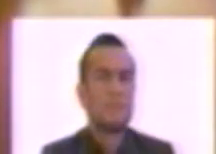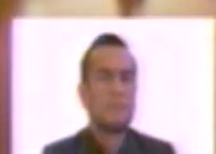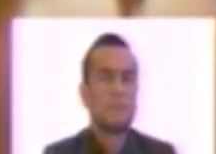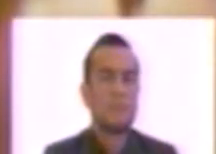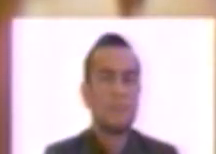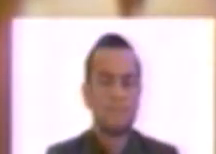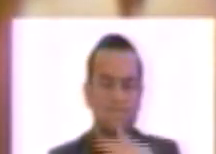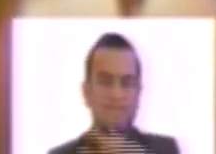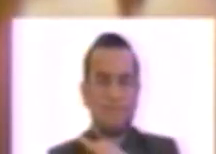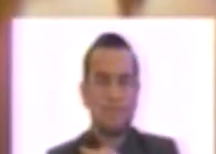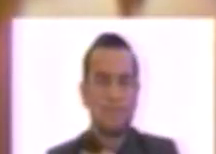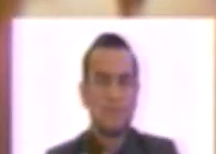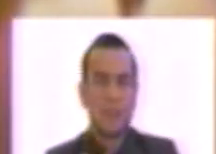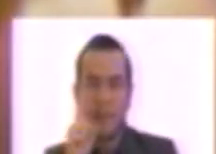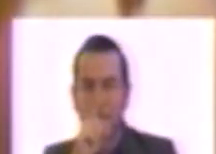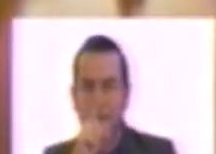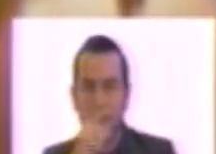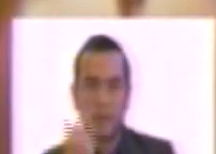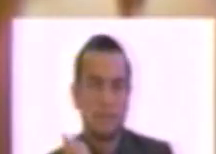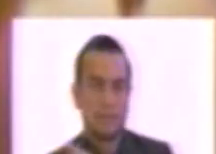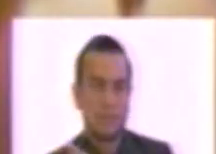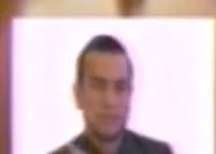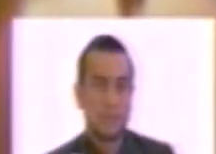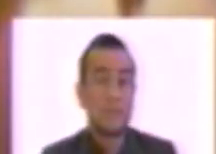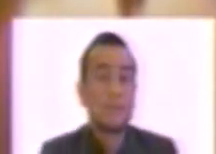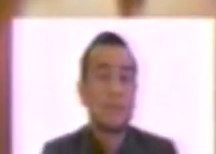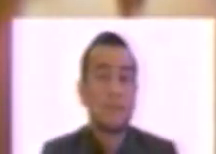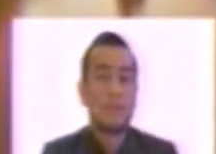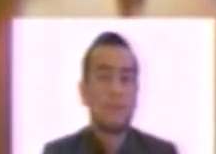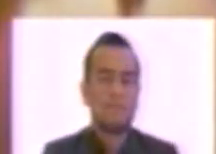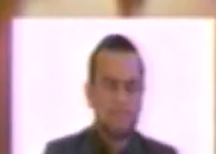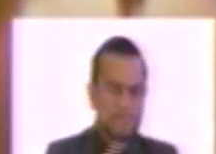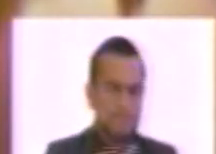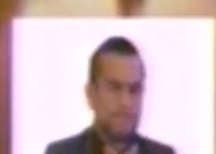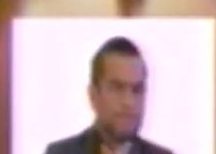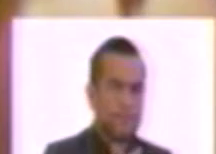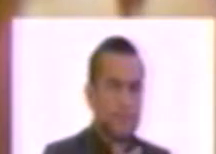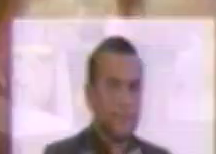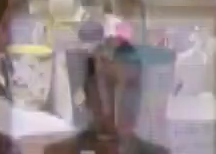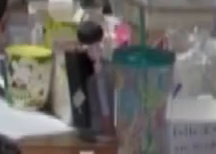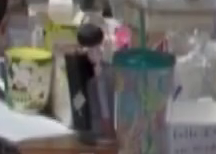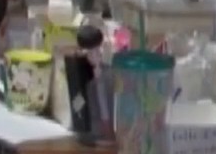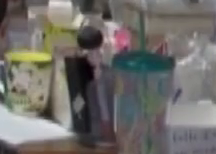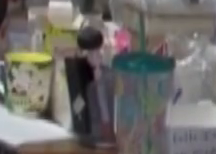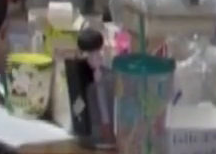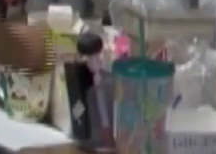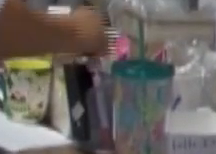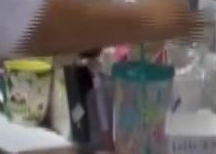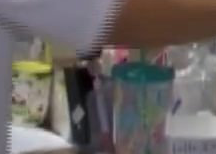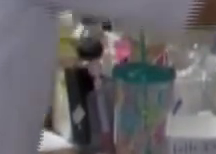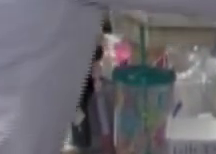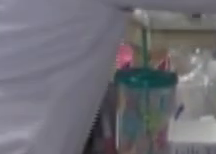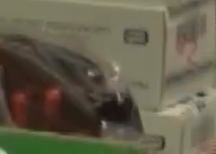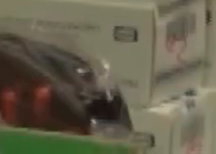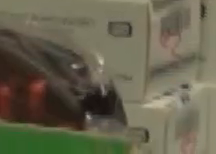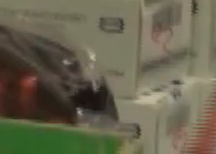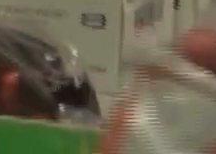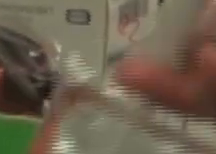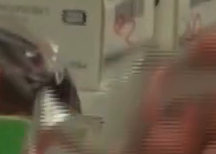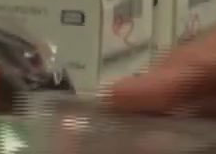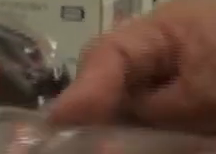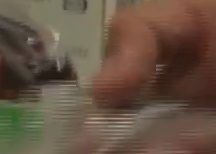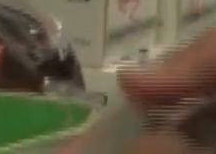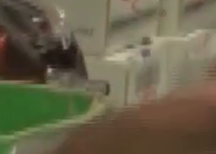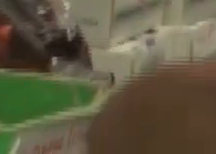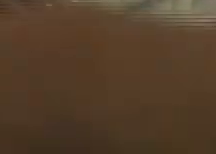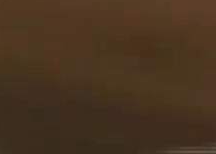Financiero, para combatir el lavado de dinero. Y toda aquella agencia estatal que nos ayude a combatir la corrupción. Tampoco dejó pasar por alto la ejecución